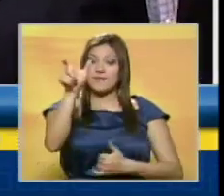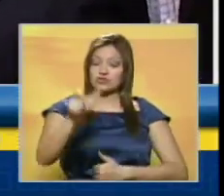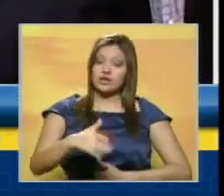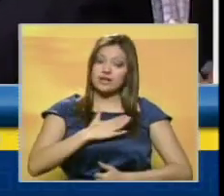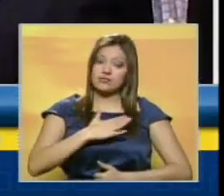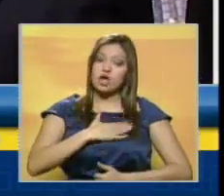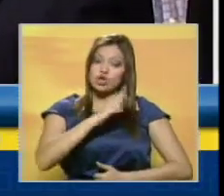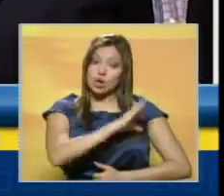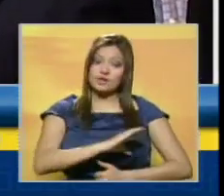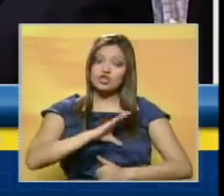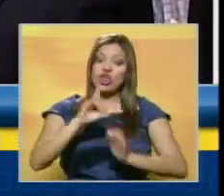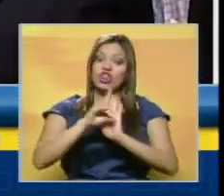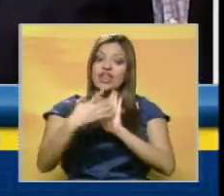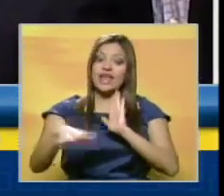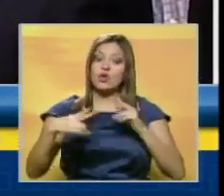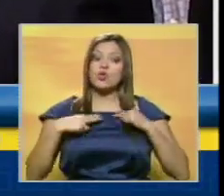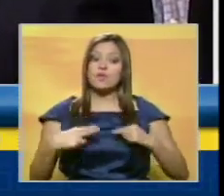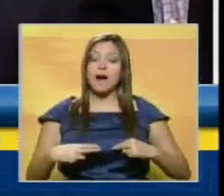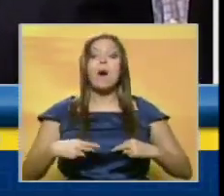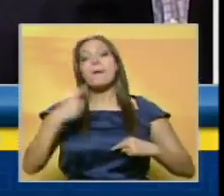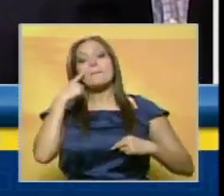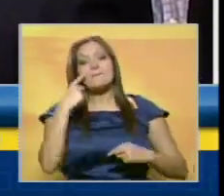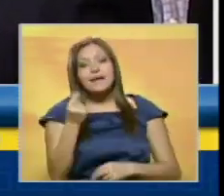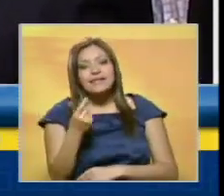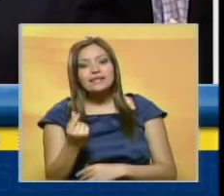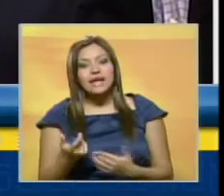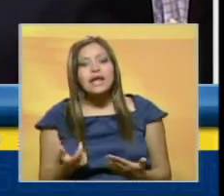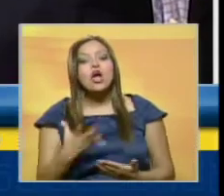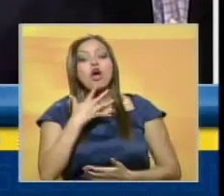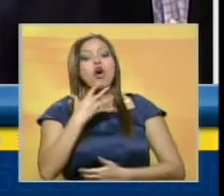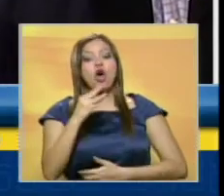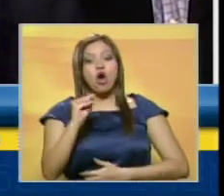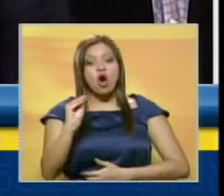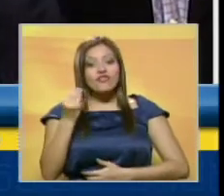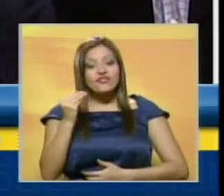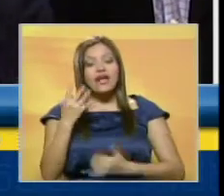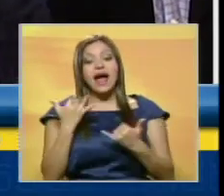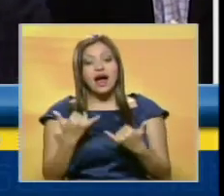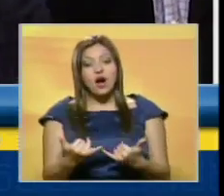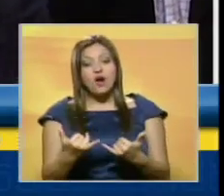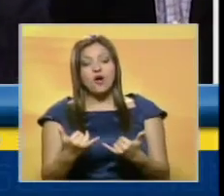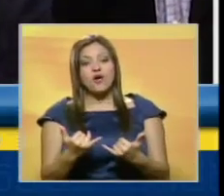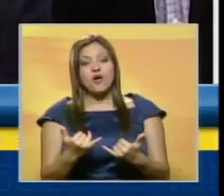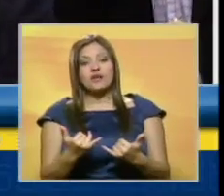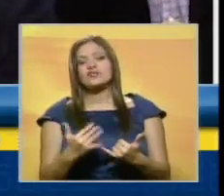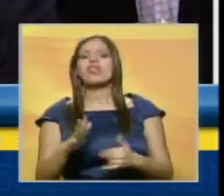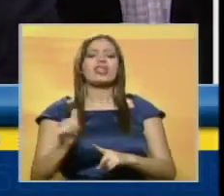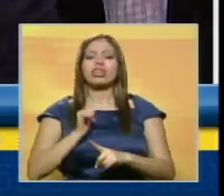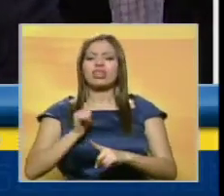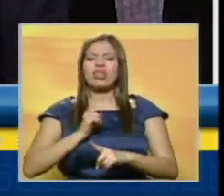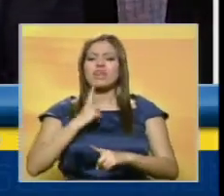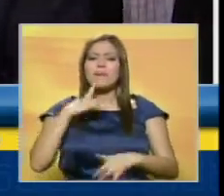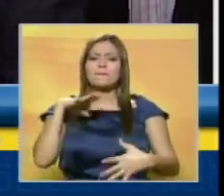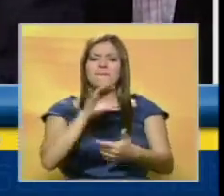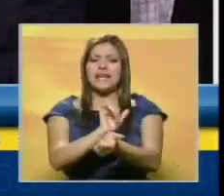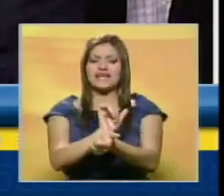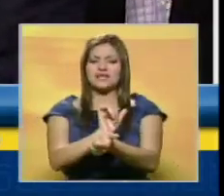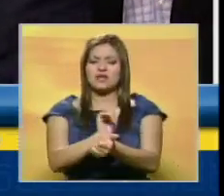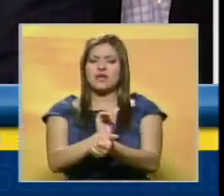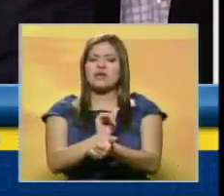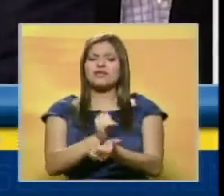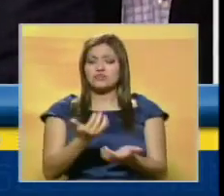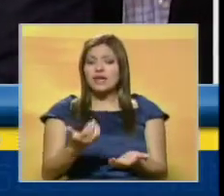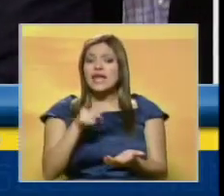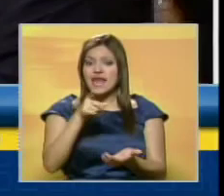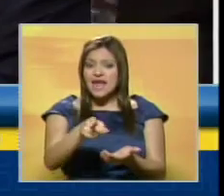de la Comisión de Derechos Humanos ha estado pendiente de los jóvenes que han sido, repito, arbitrariamente detenidos. Y se ha dado para